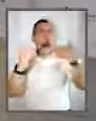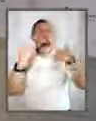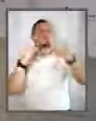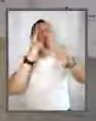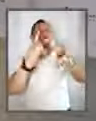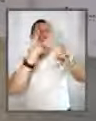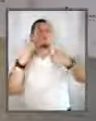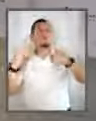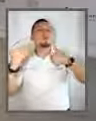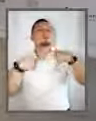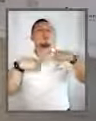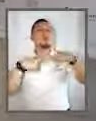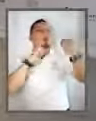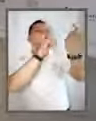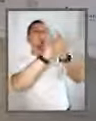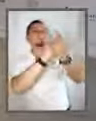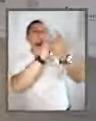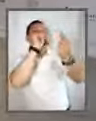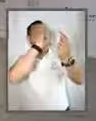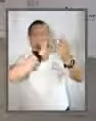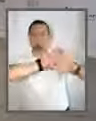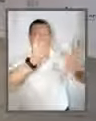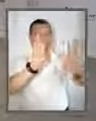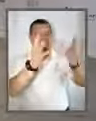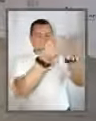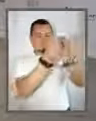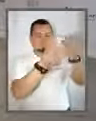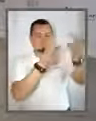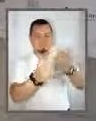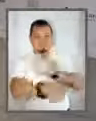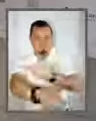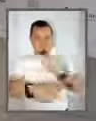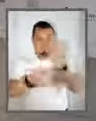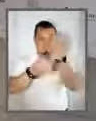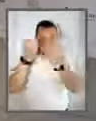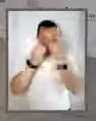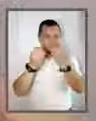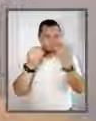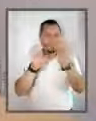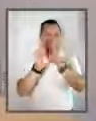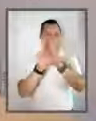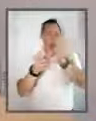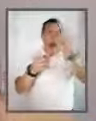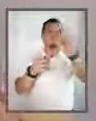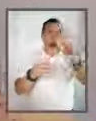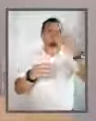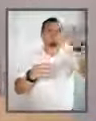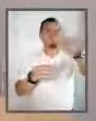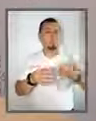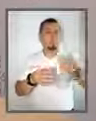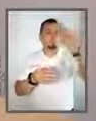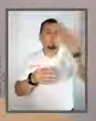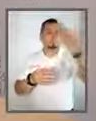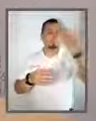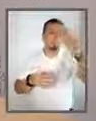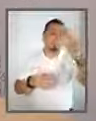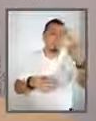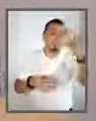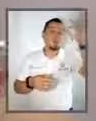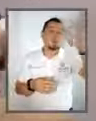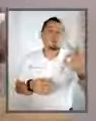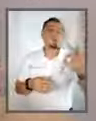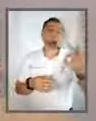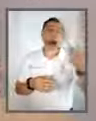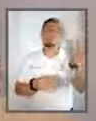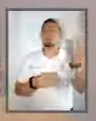Cuautla tuvimos ya 68% de negativos dentro de los que hicimos, en Tomatlán tenemos 87% de negativos